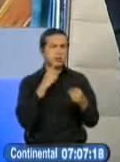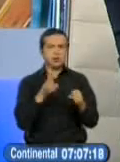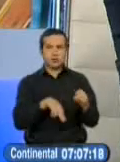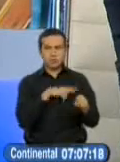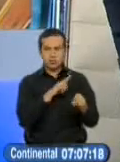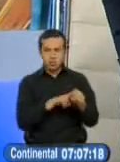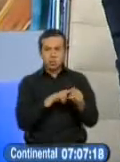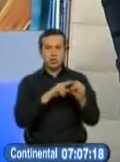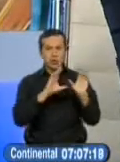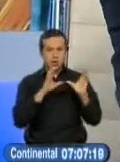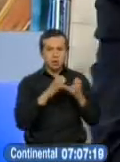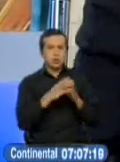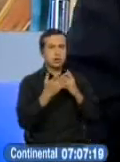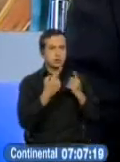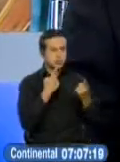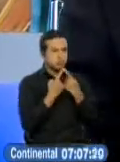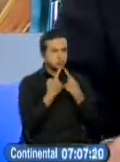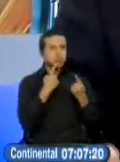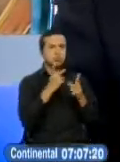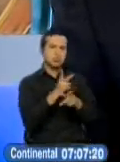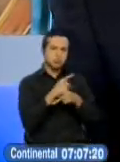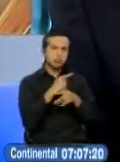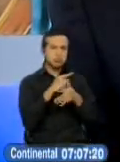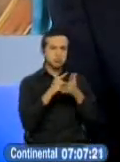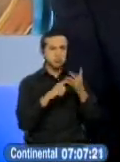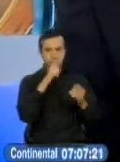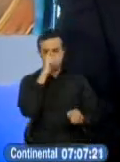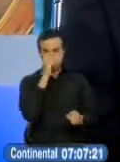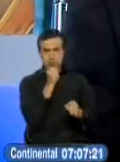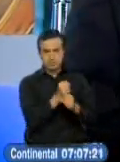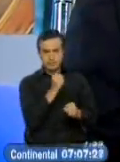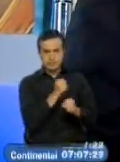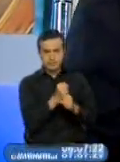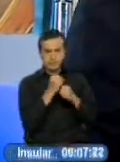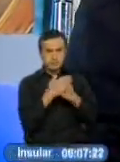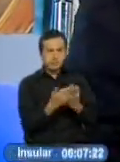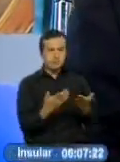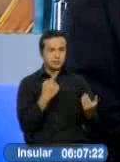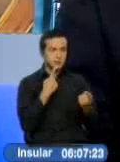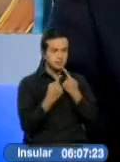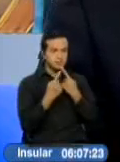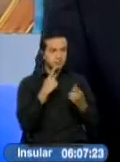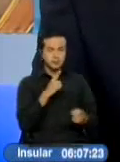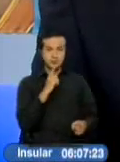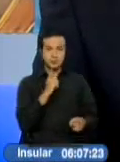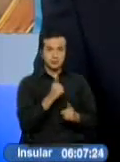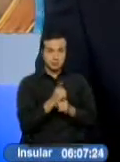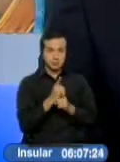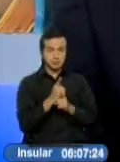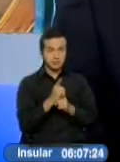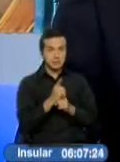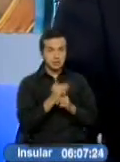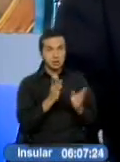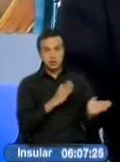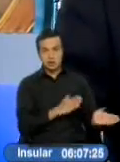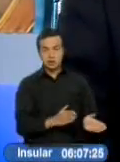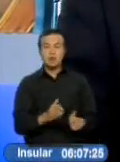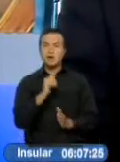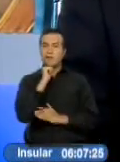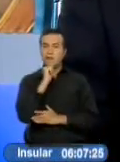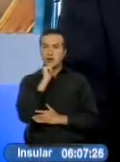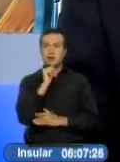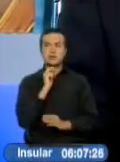mesas de inversión, producción y de empleo. En esas mesas de diálogo, si bien ustedes todavía no comienzan a